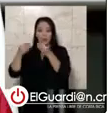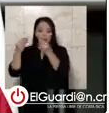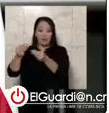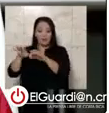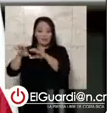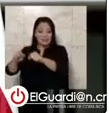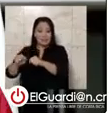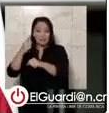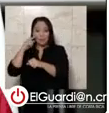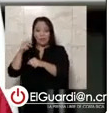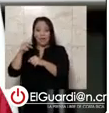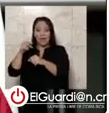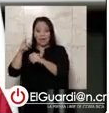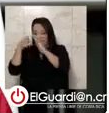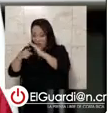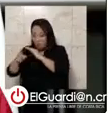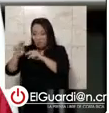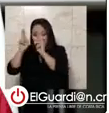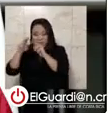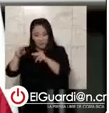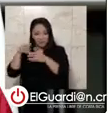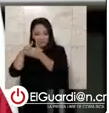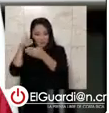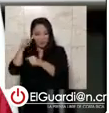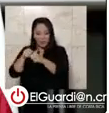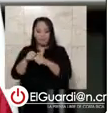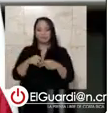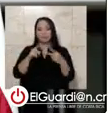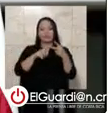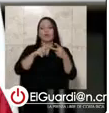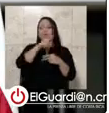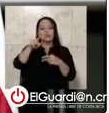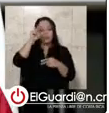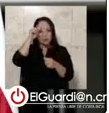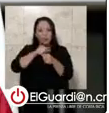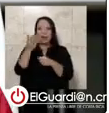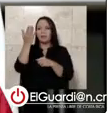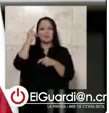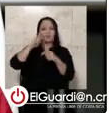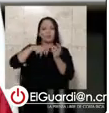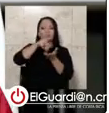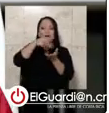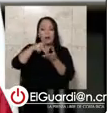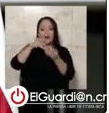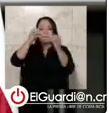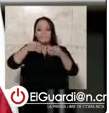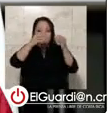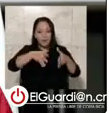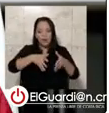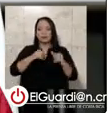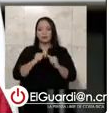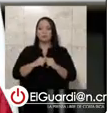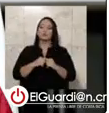habían hackeado? ¿No se acuerdan cuando no podíamos pagarle a los maestros, profesores,